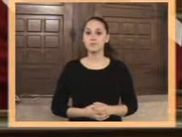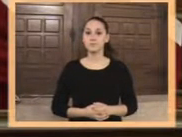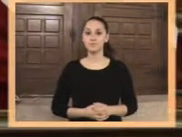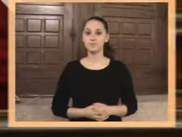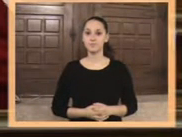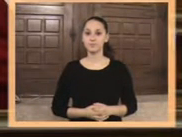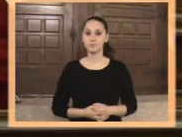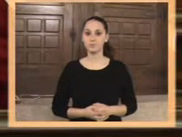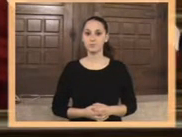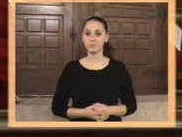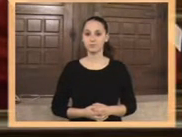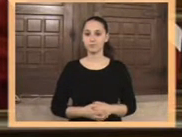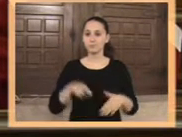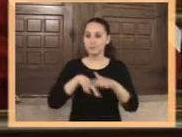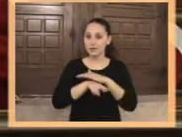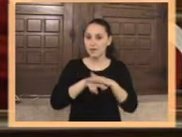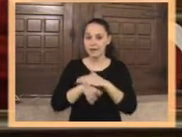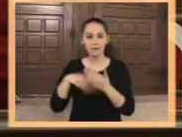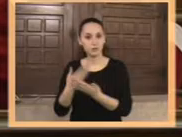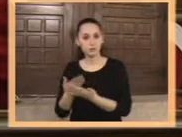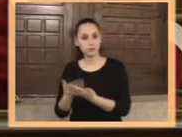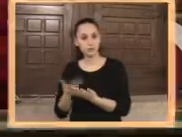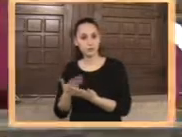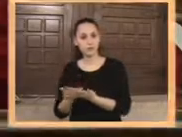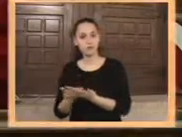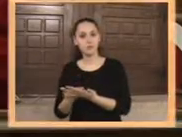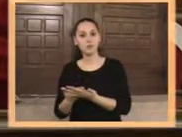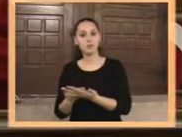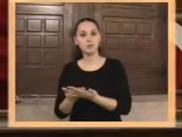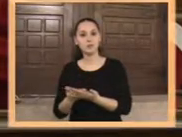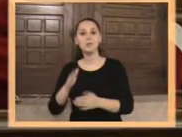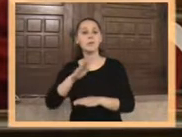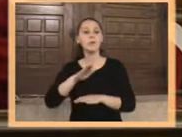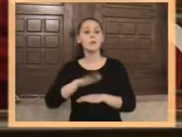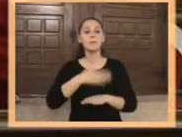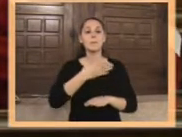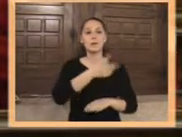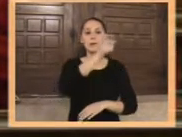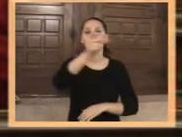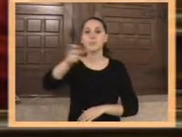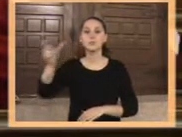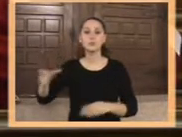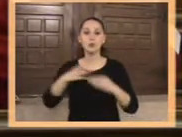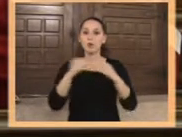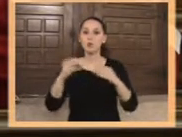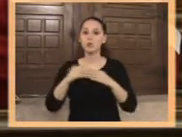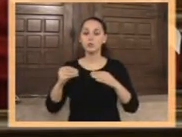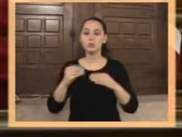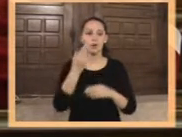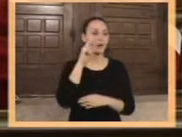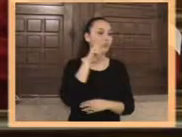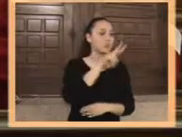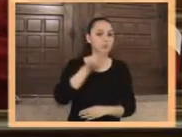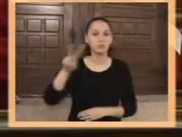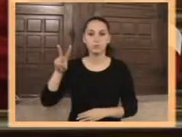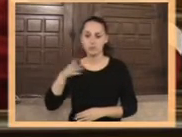pasa a ser un registro de solicitudes que va a estar a disposición de todos los usuarios, que los podrán consultar. Y la selección